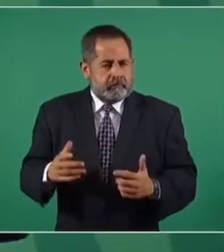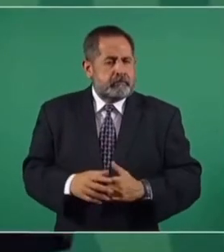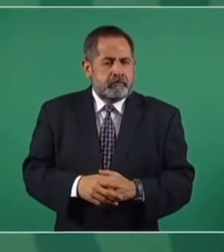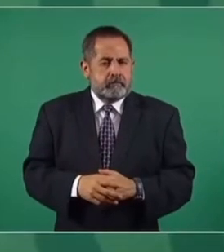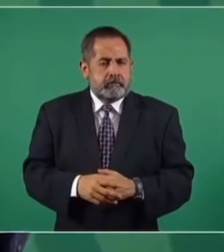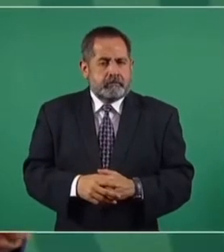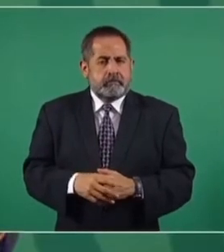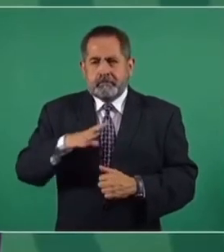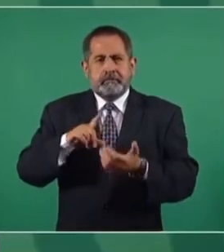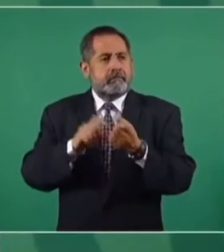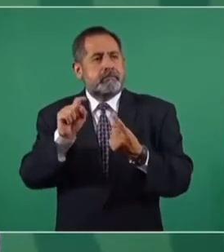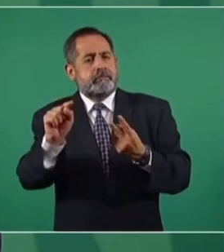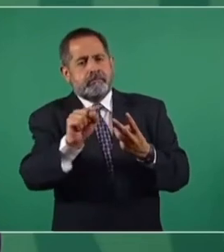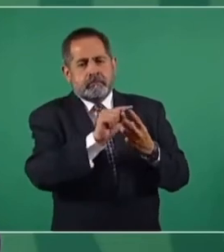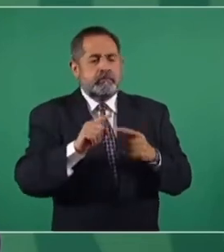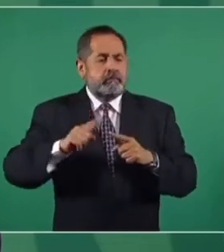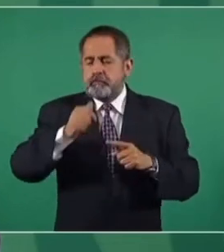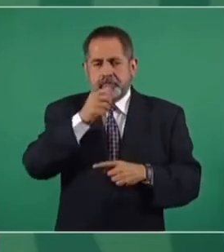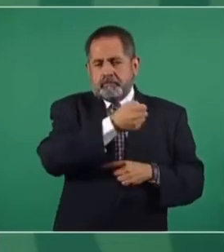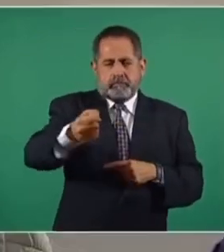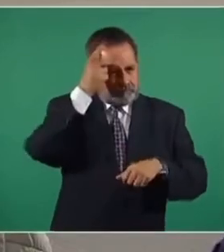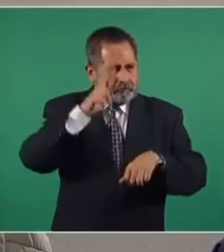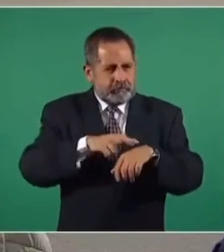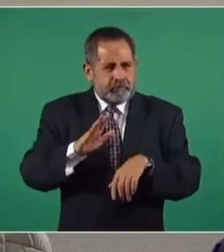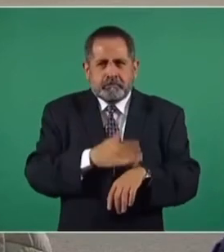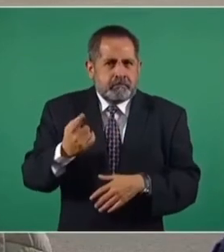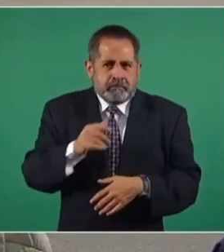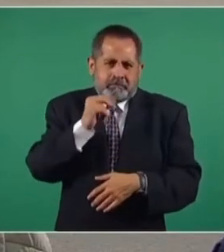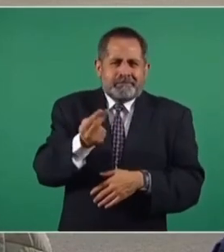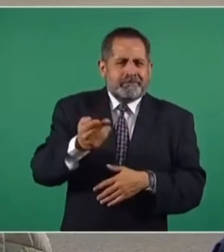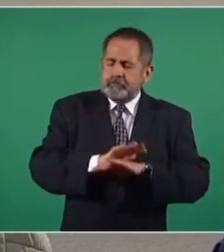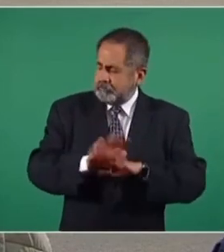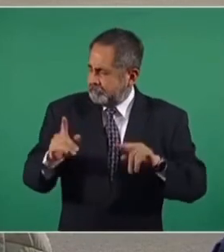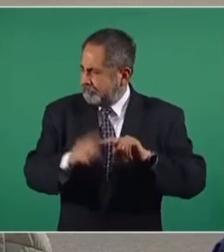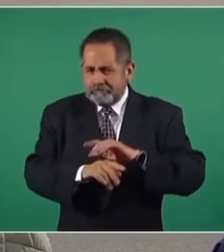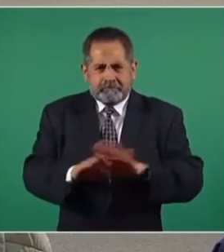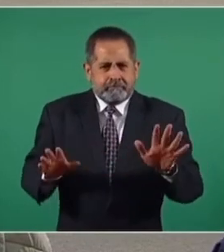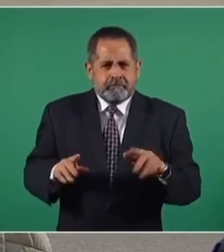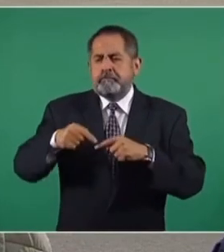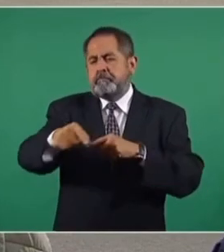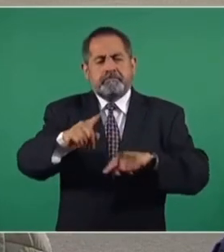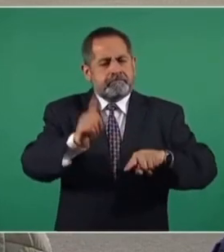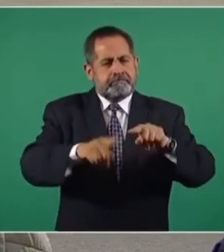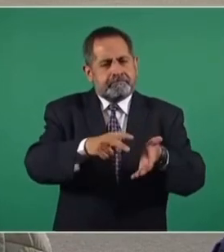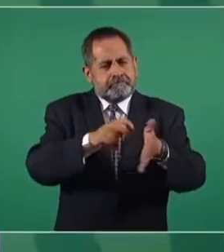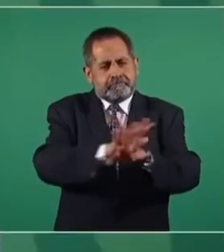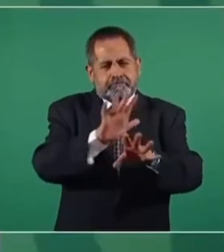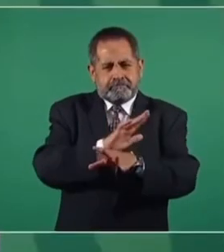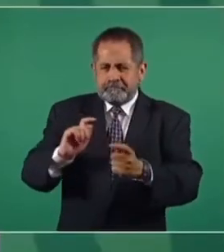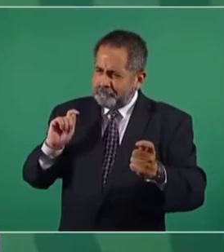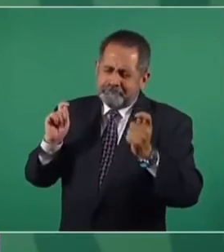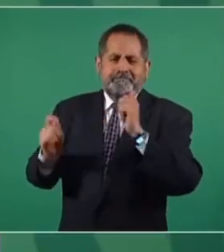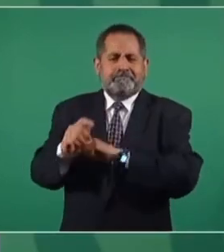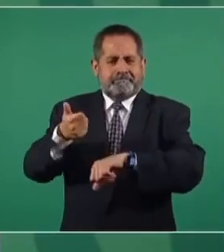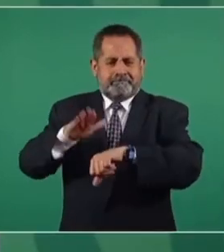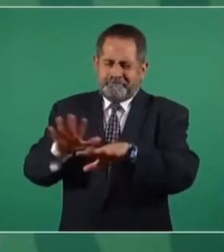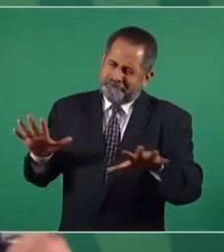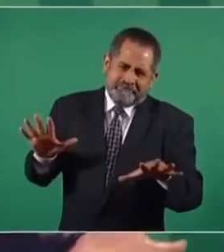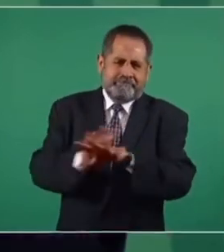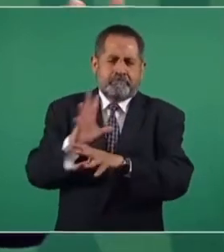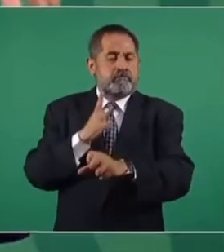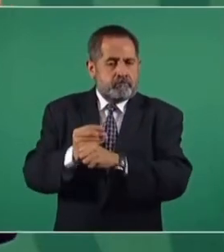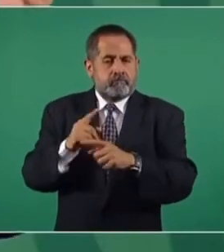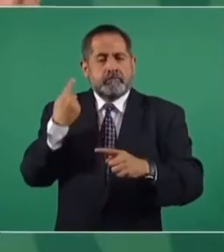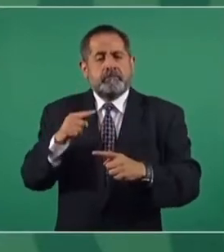Entonces, hay áreas en donde no se han nombrado titulares por lo mismo, porque estamos en vías de llevar a cabo una reforma administrativa